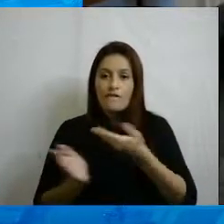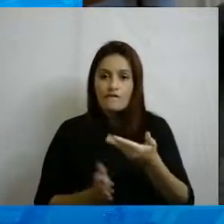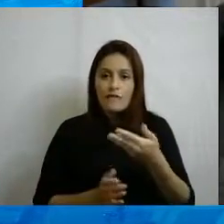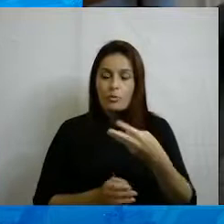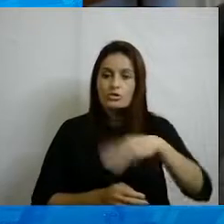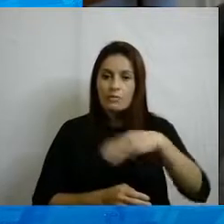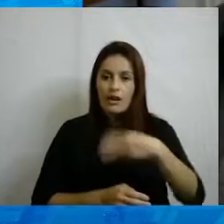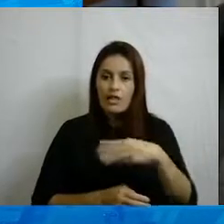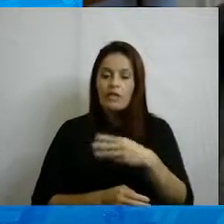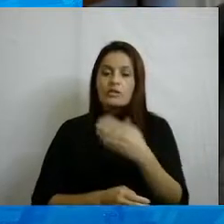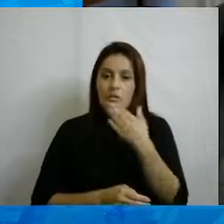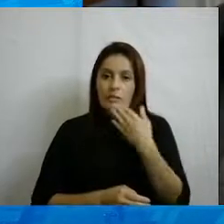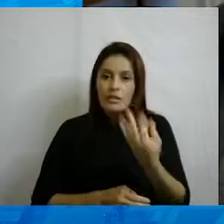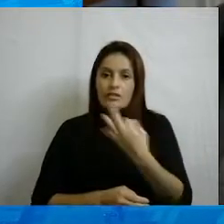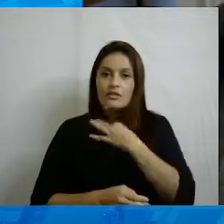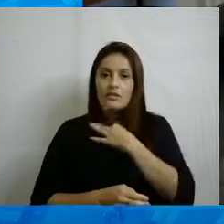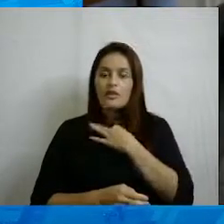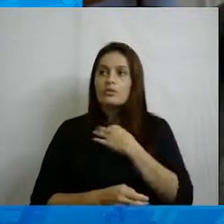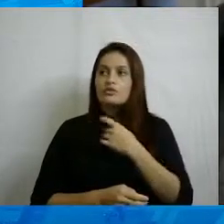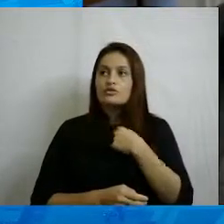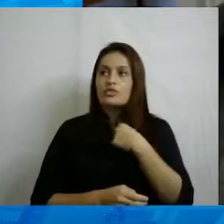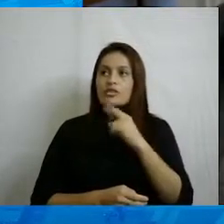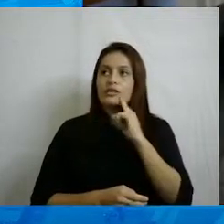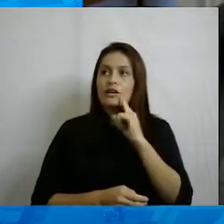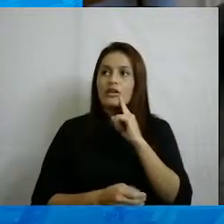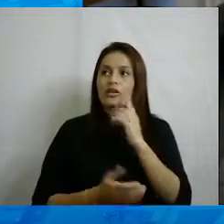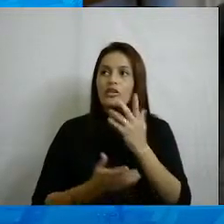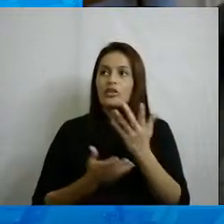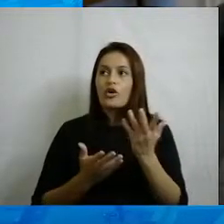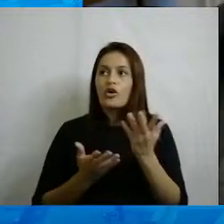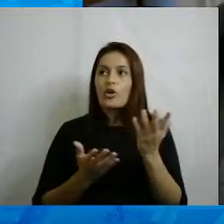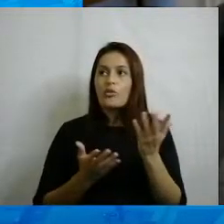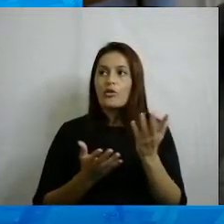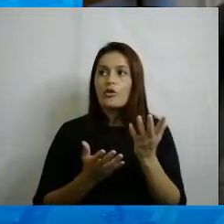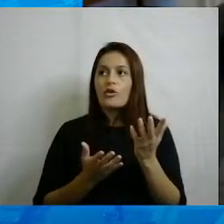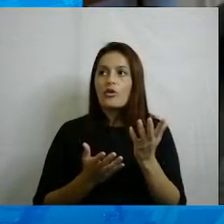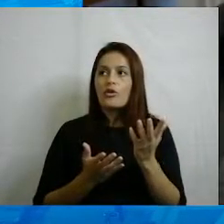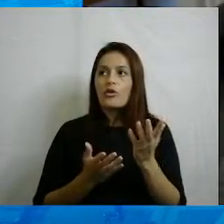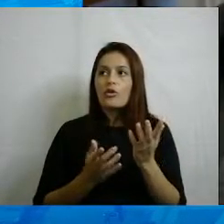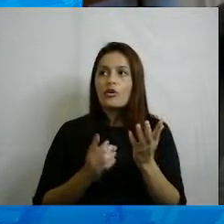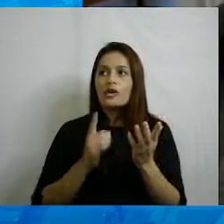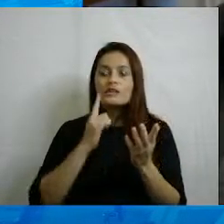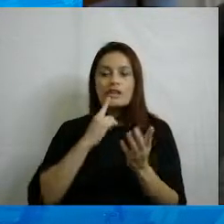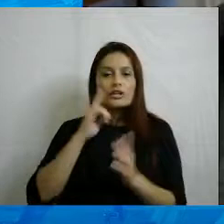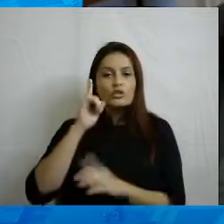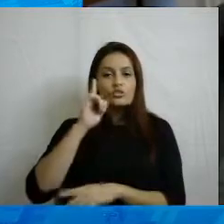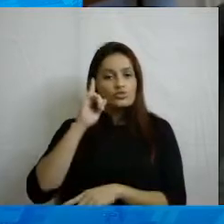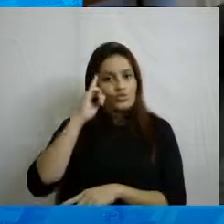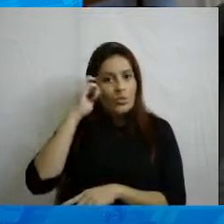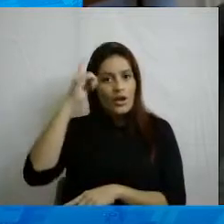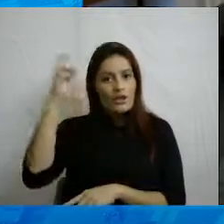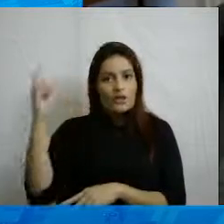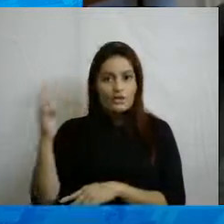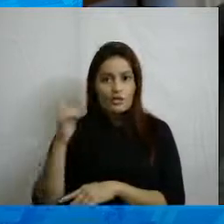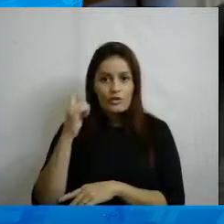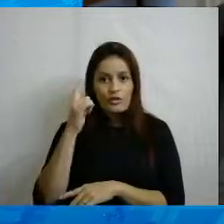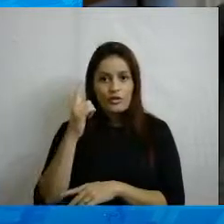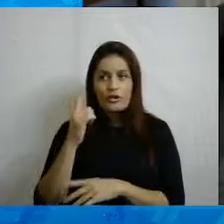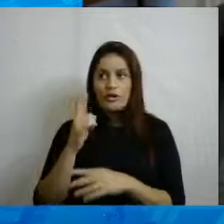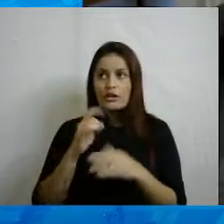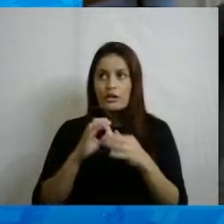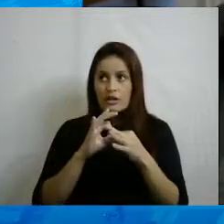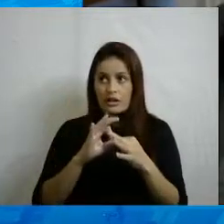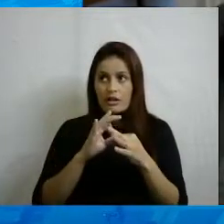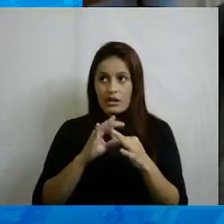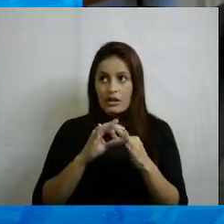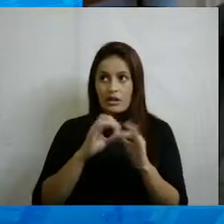municipalidad, también díganmelo, porque yo tengo, como le presentamos la última vez, tenemos un sueño. Y doy gracias por habernos incorporado en el plan